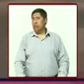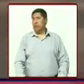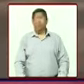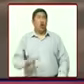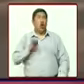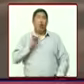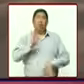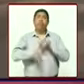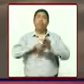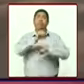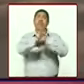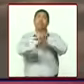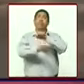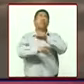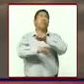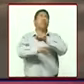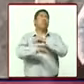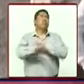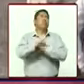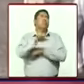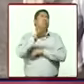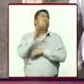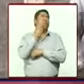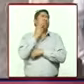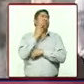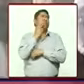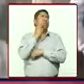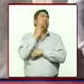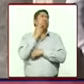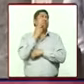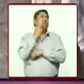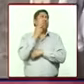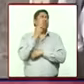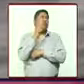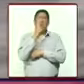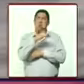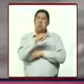Venía a pie desde 2 menos 20.